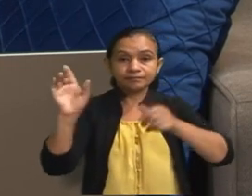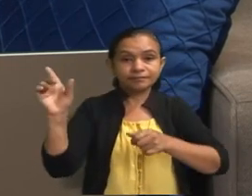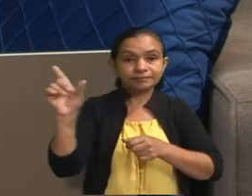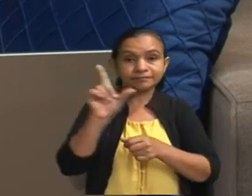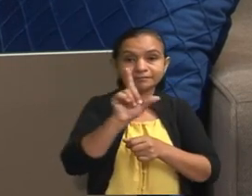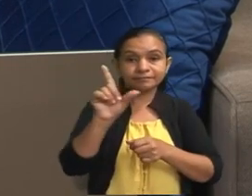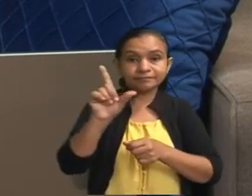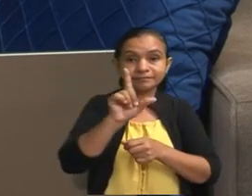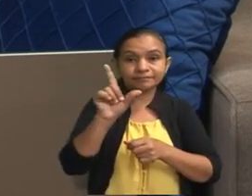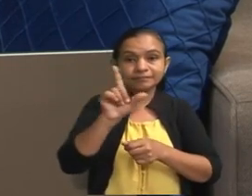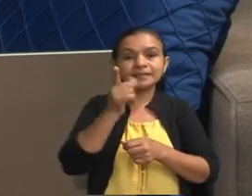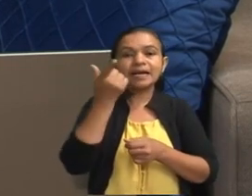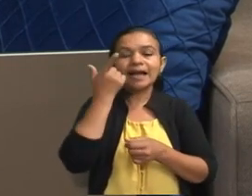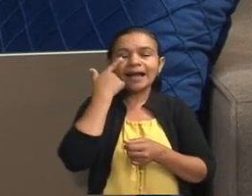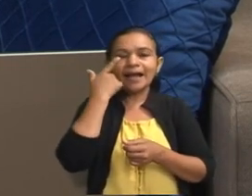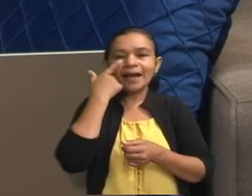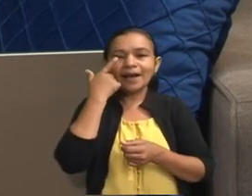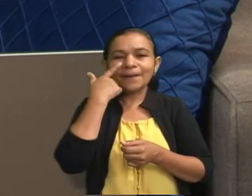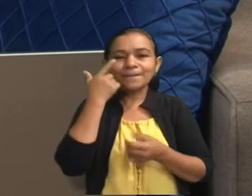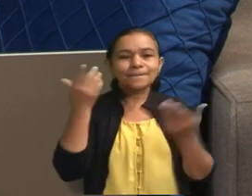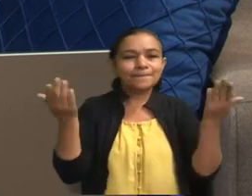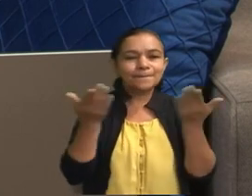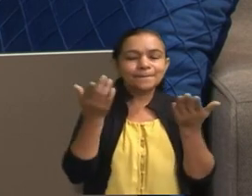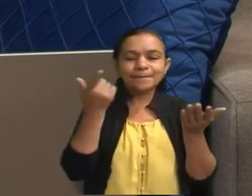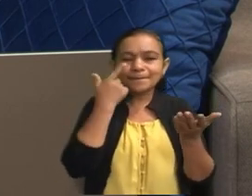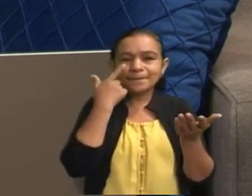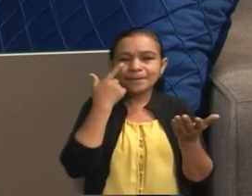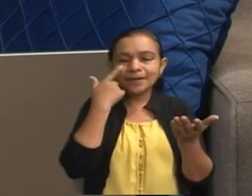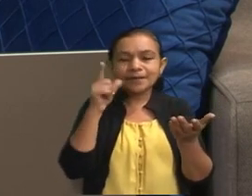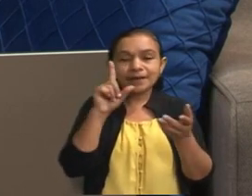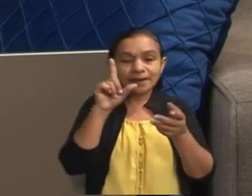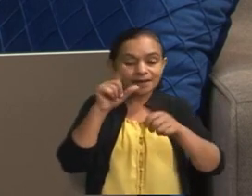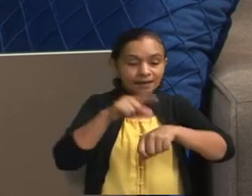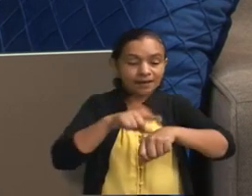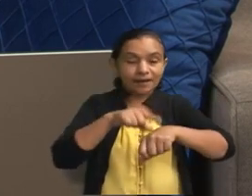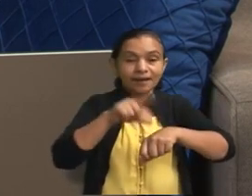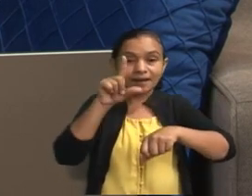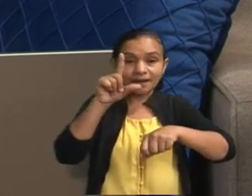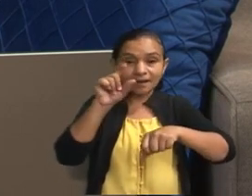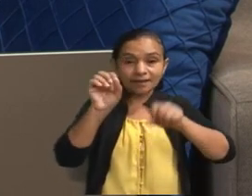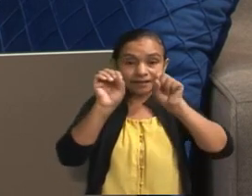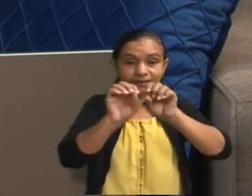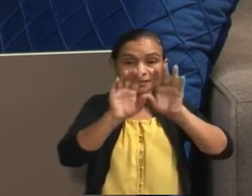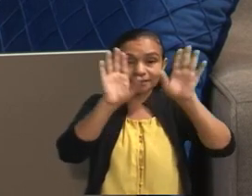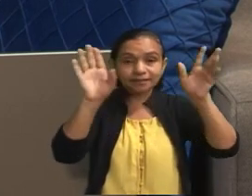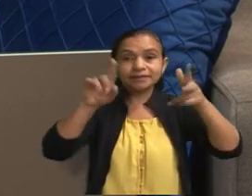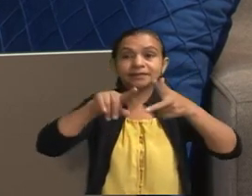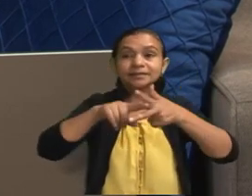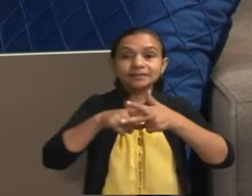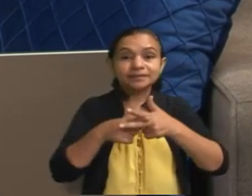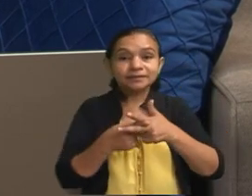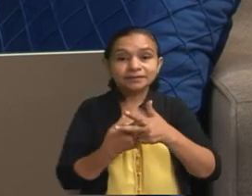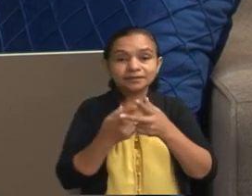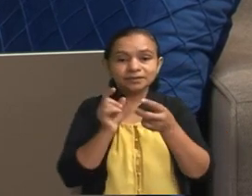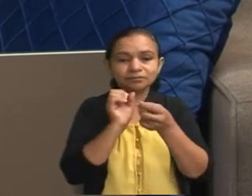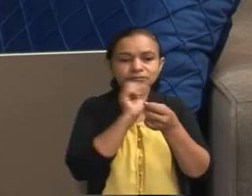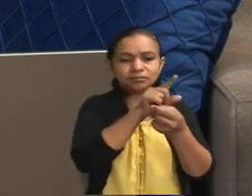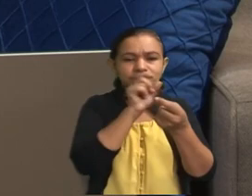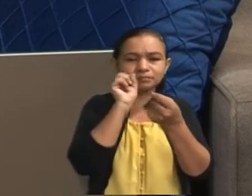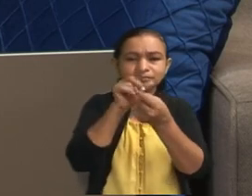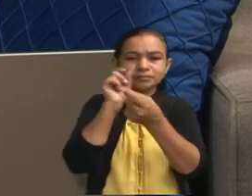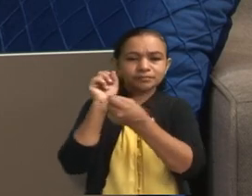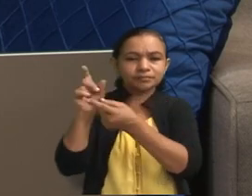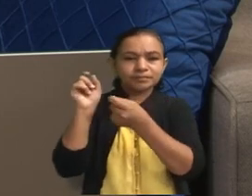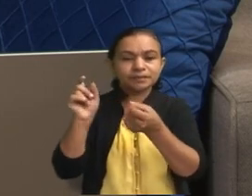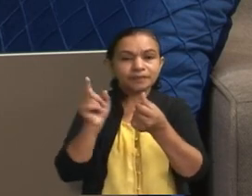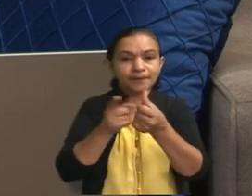ver cómo funciona. Entonces, el lunes a las 10 de la mañana vamos a comenzar a enviar mensajes. El